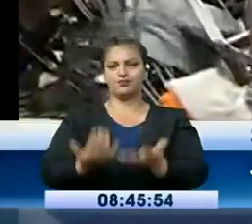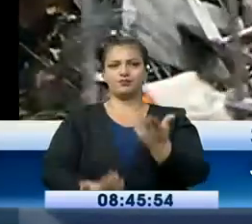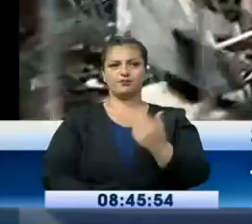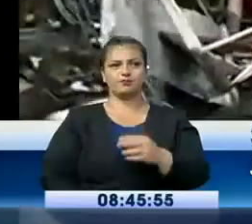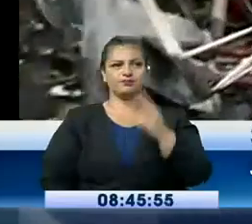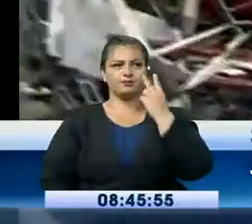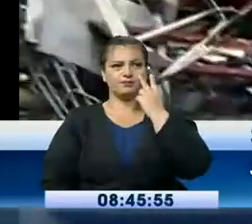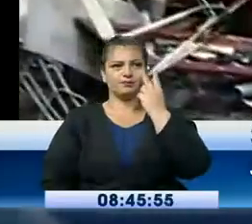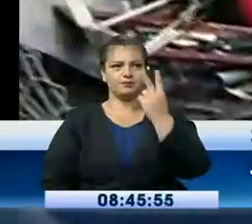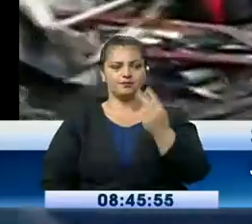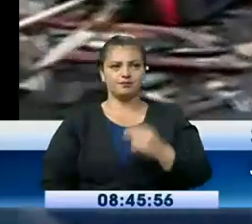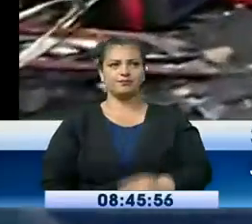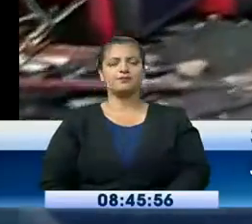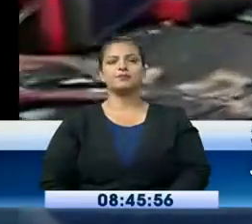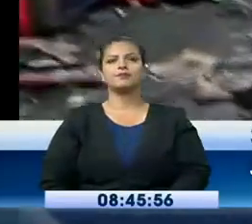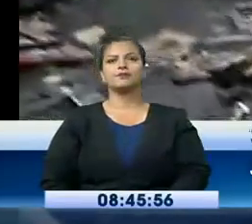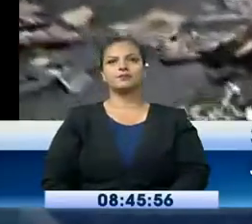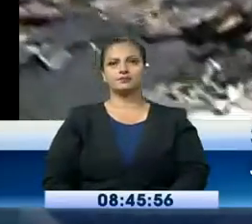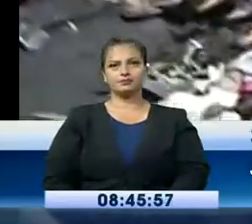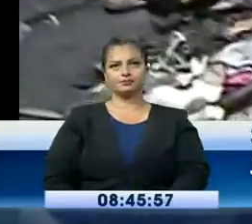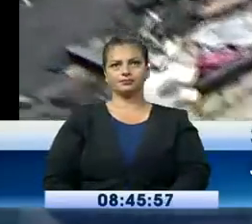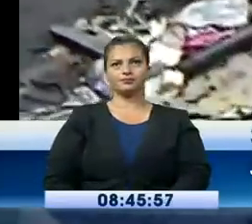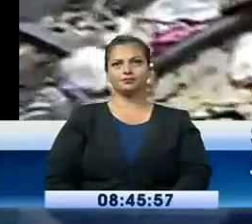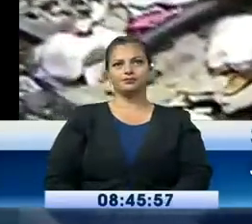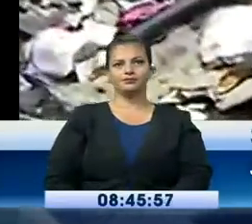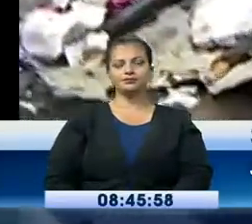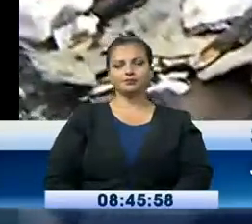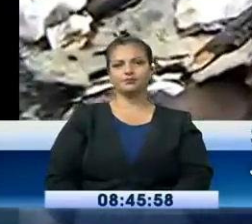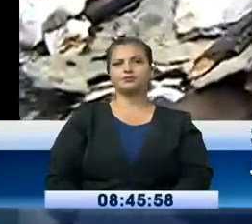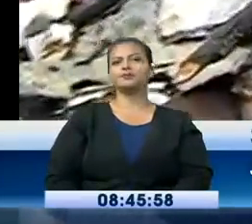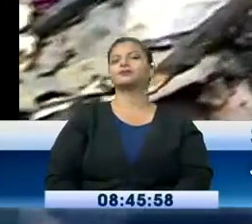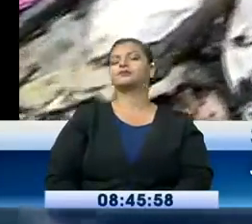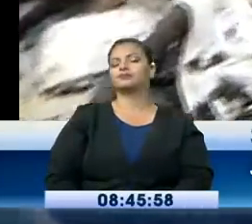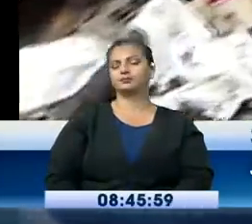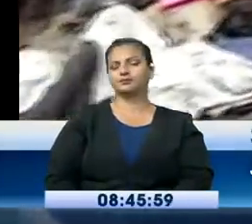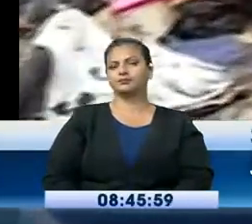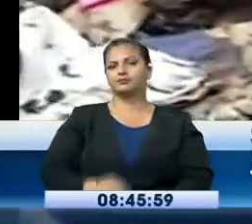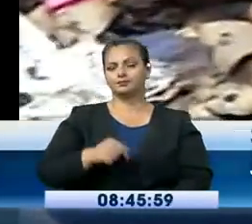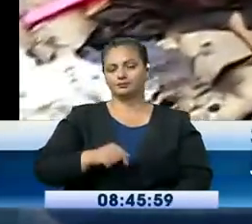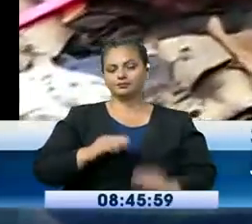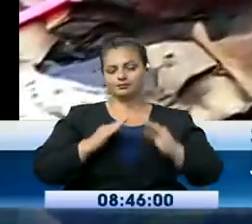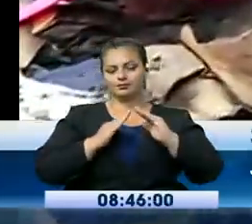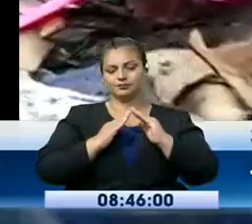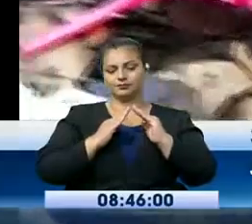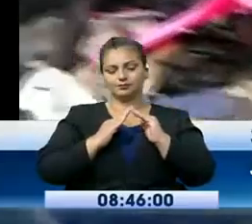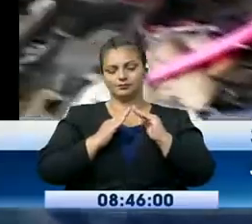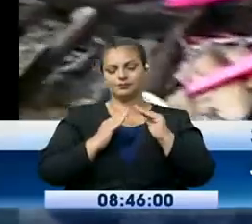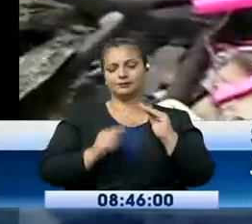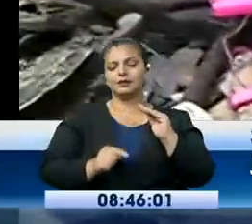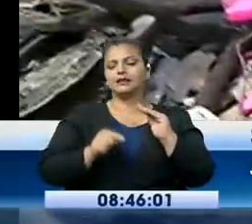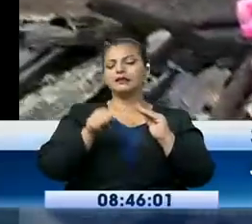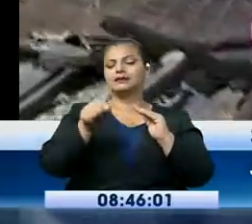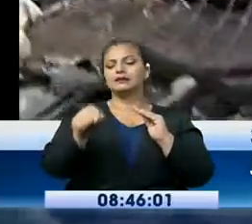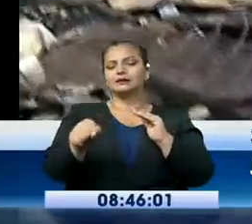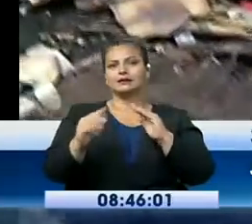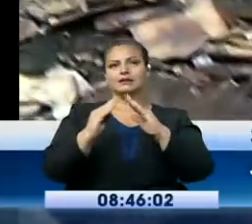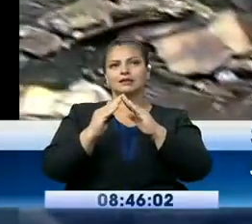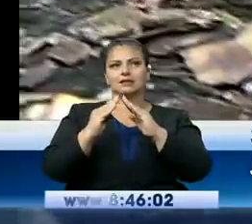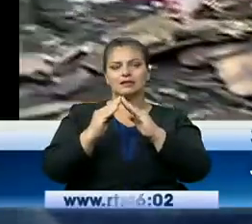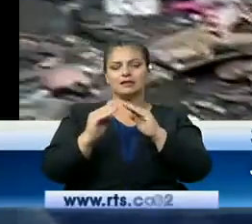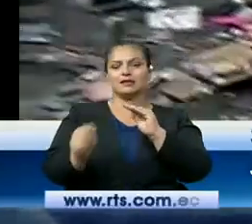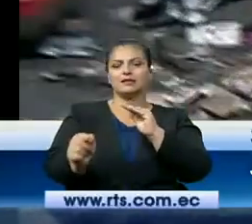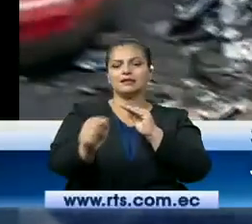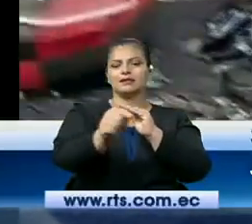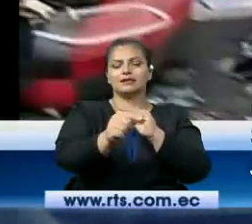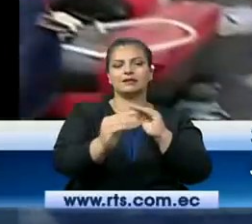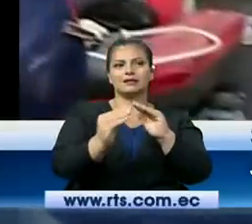fuego si en la parte de atrás de este terreno en la parte de atrás y ahí se pasó adelante que seguir contaminando para atrás en estos